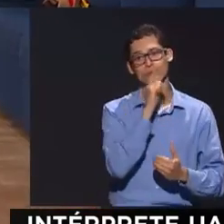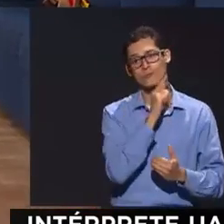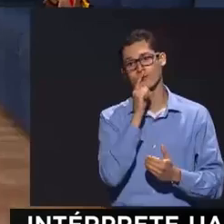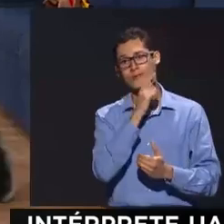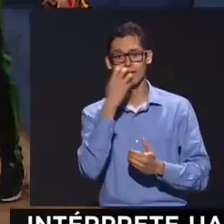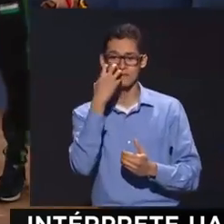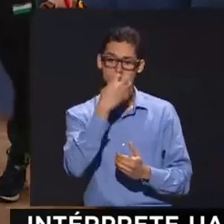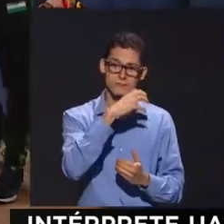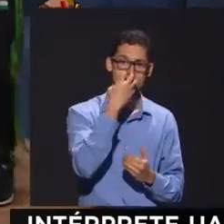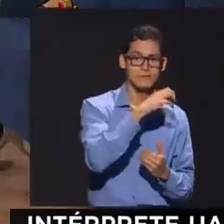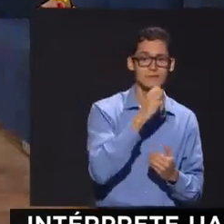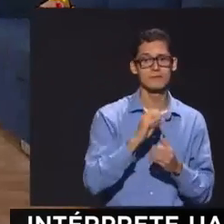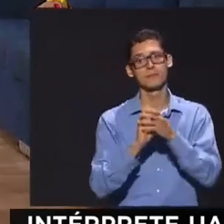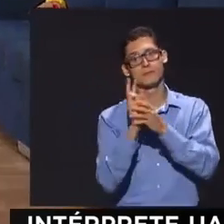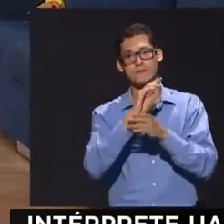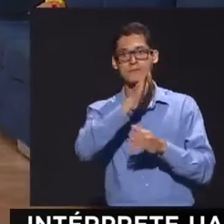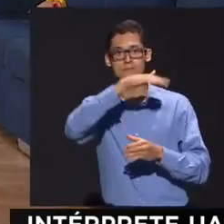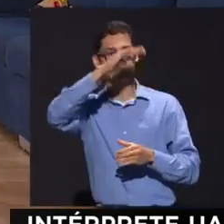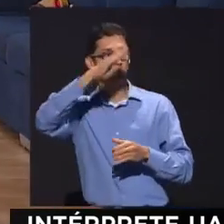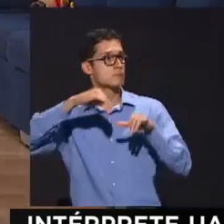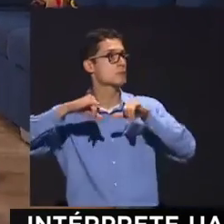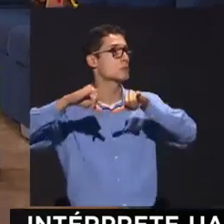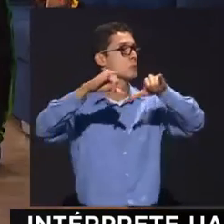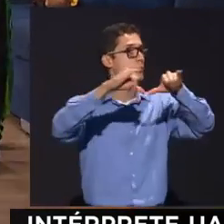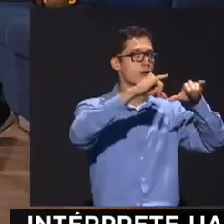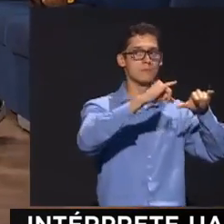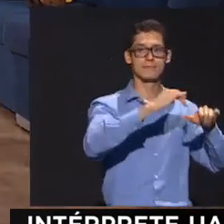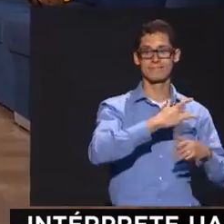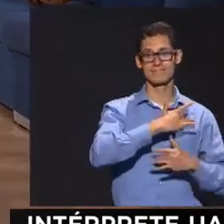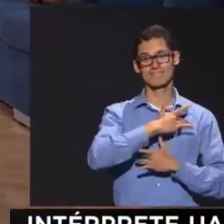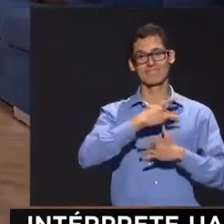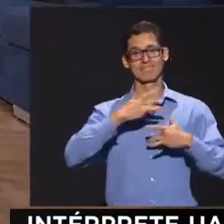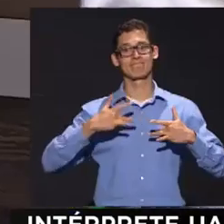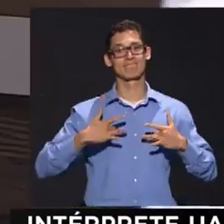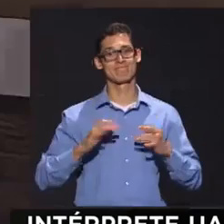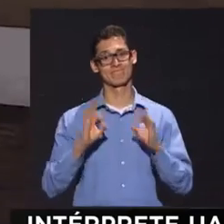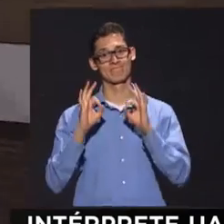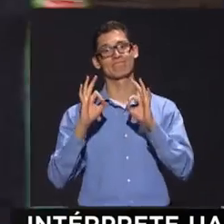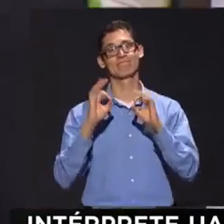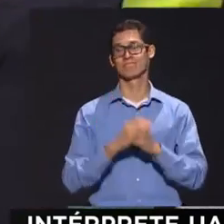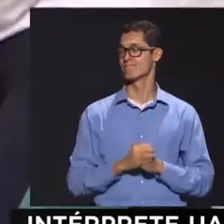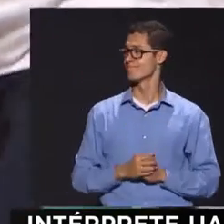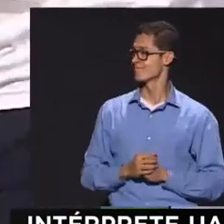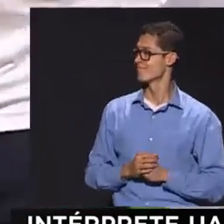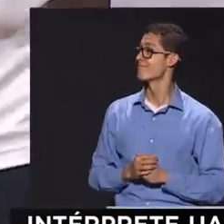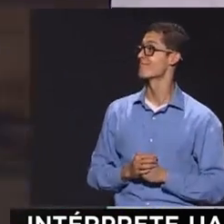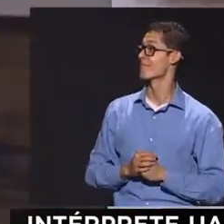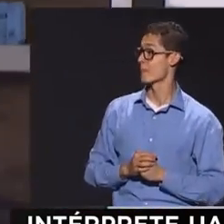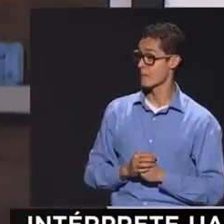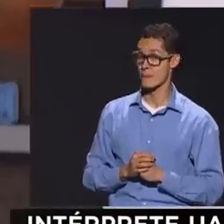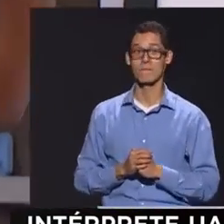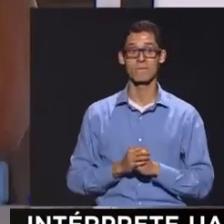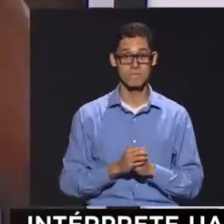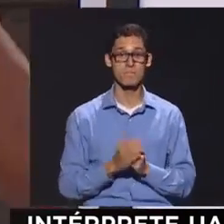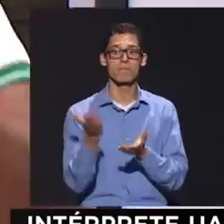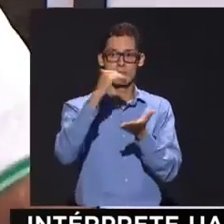voy bien tras crucero atrás volvemos al básico